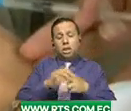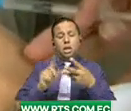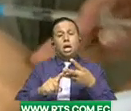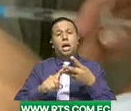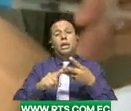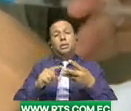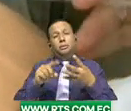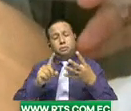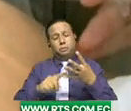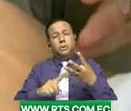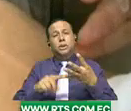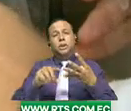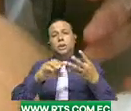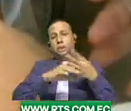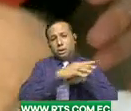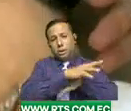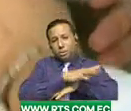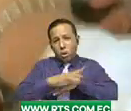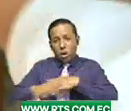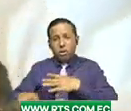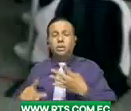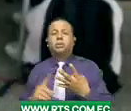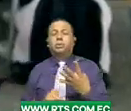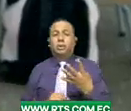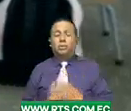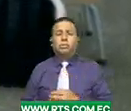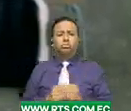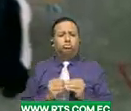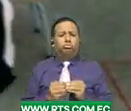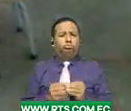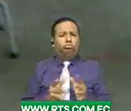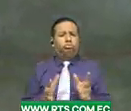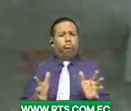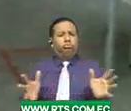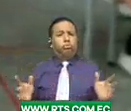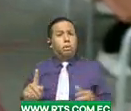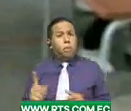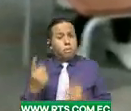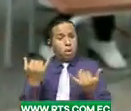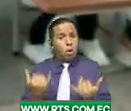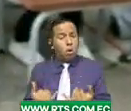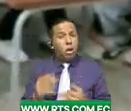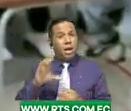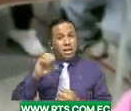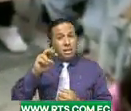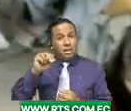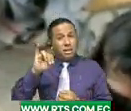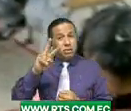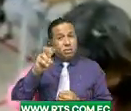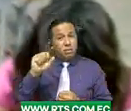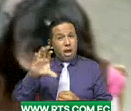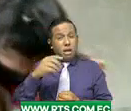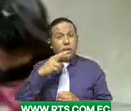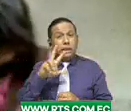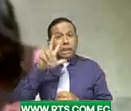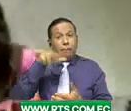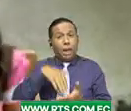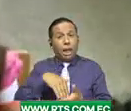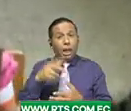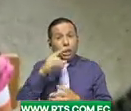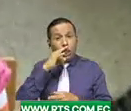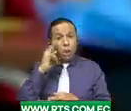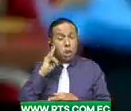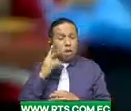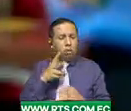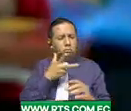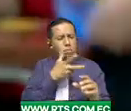Progresivamente se irá ampliando la vacunación. En esta primera jornada se inoculó con Sinovac a 3.000 menores, pero la población es de